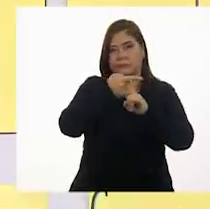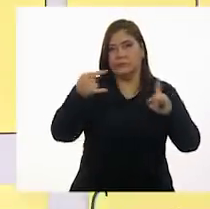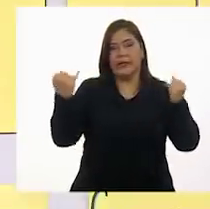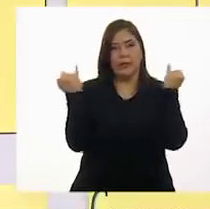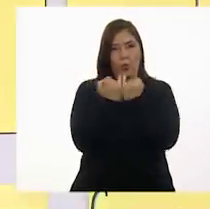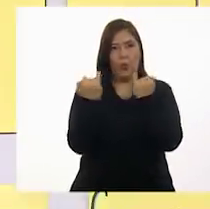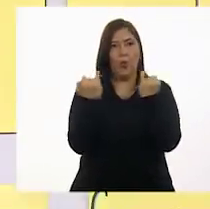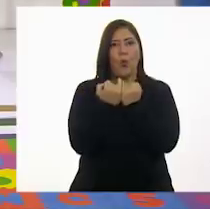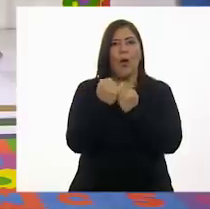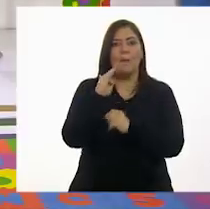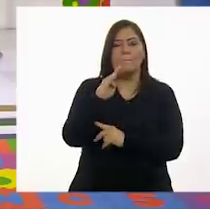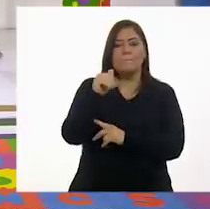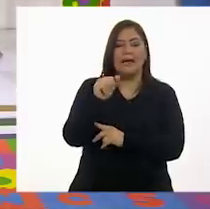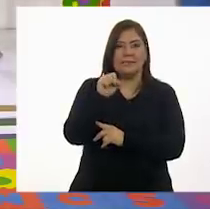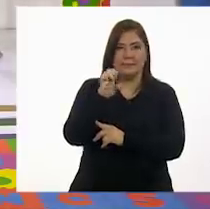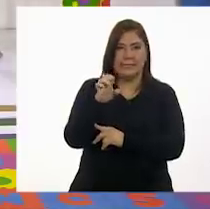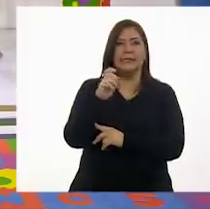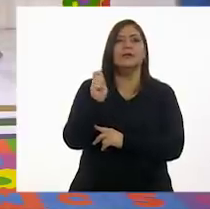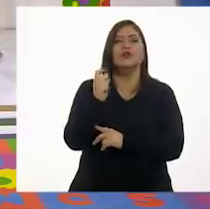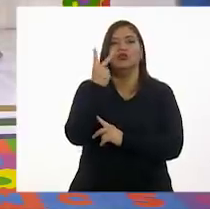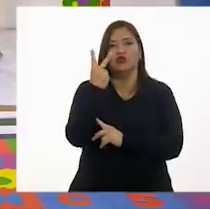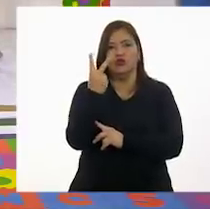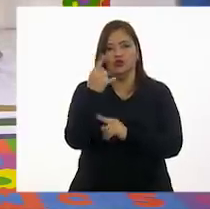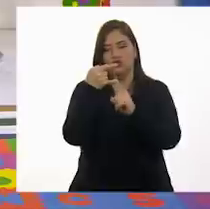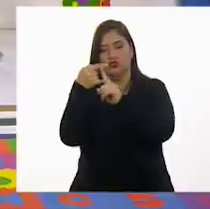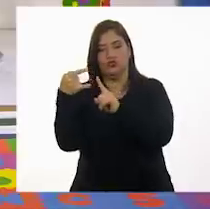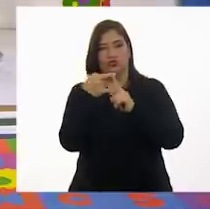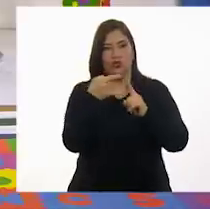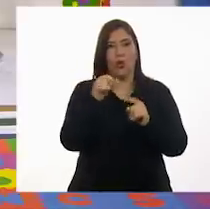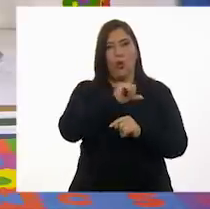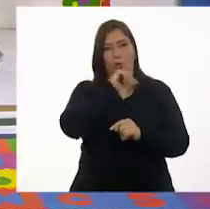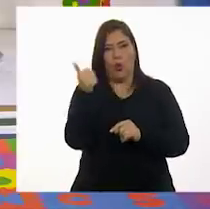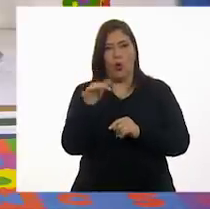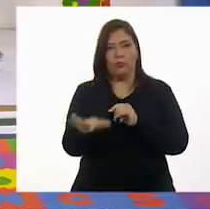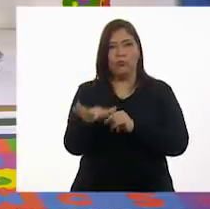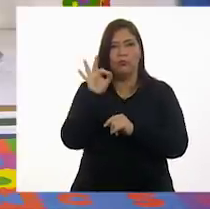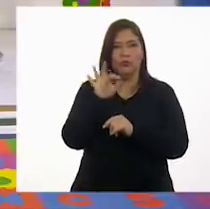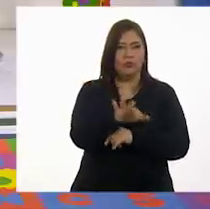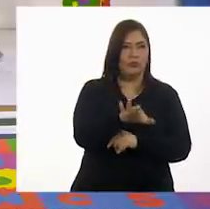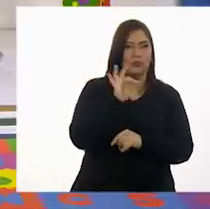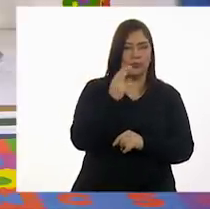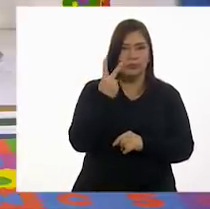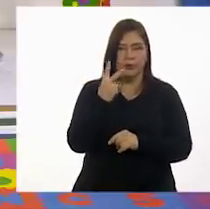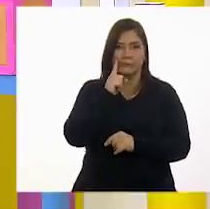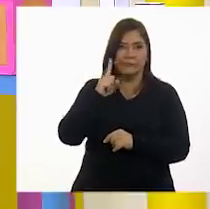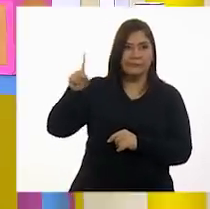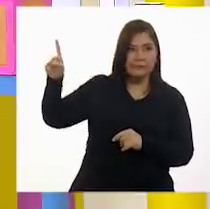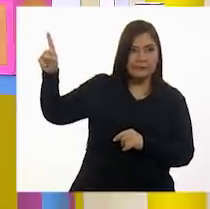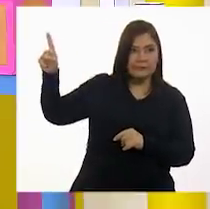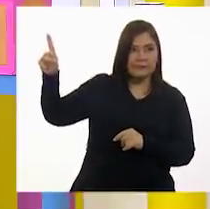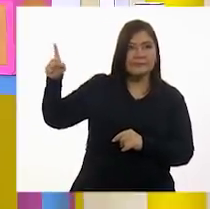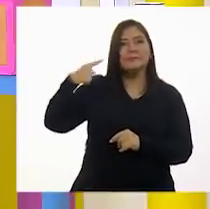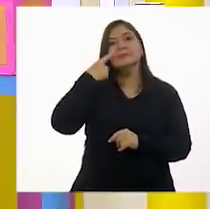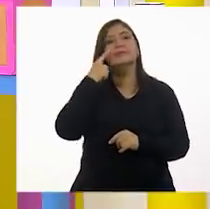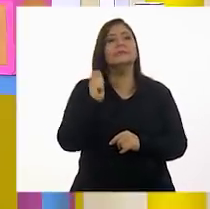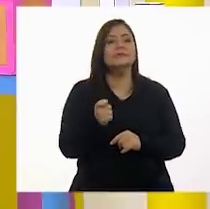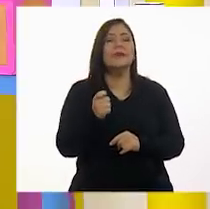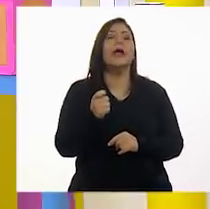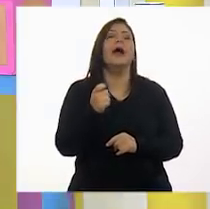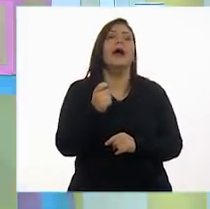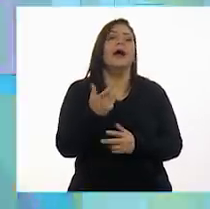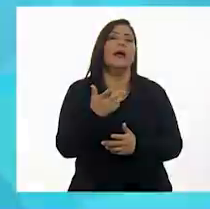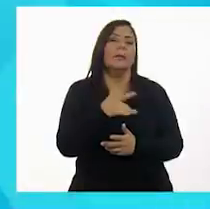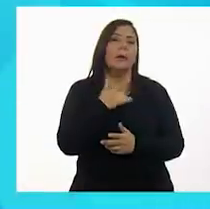bases. Otros 2 rectángulos. Muy bien, otros 2 rectángulos. Quiere decir entonces que tenemos